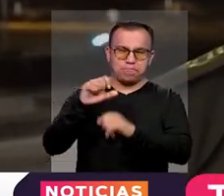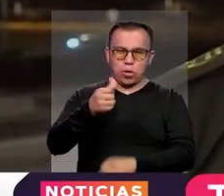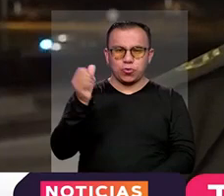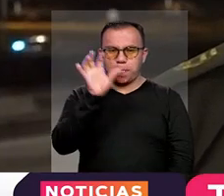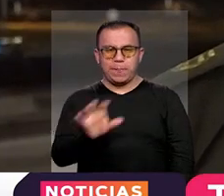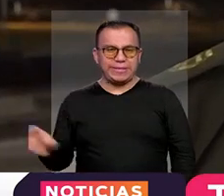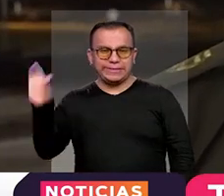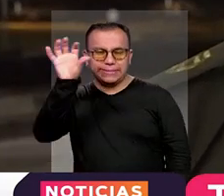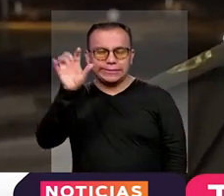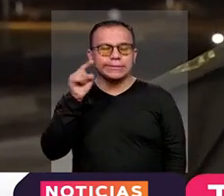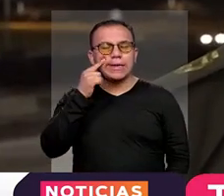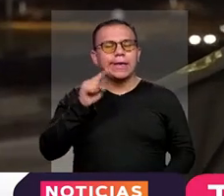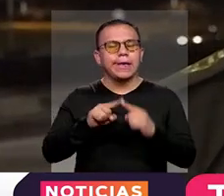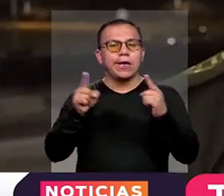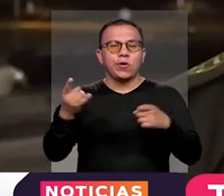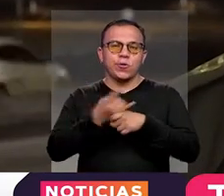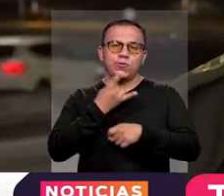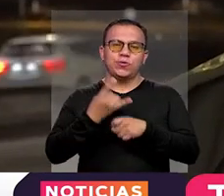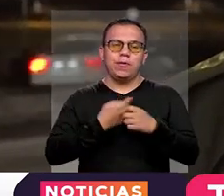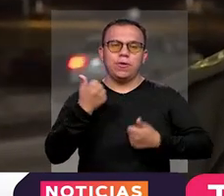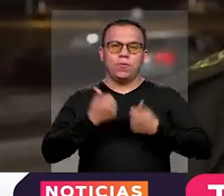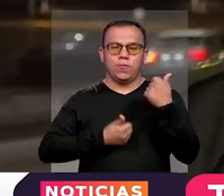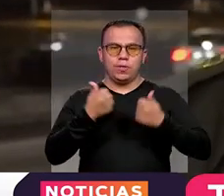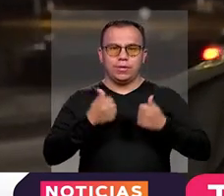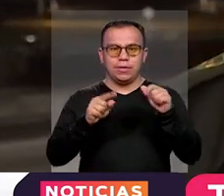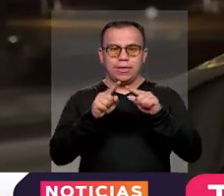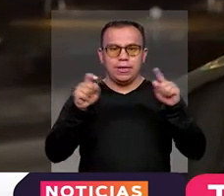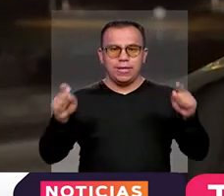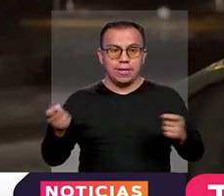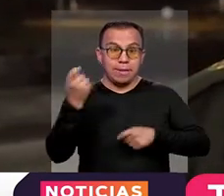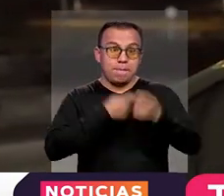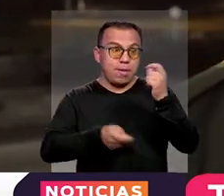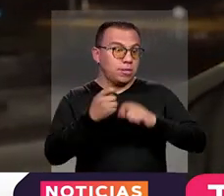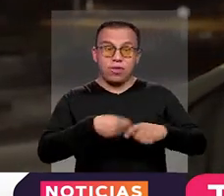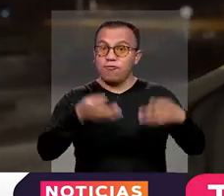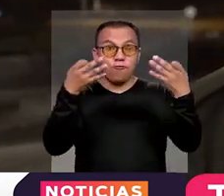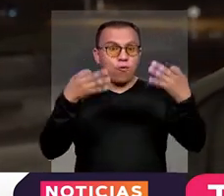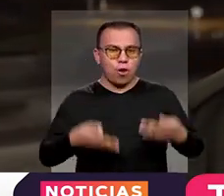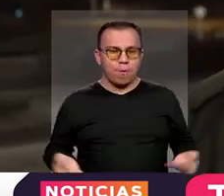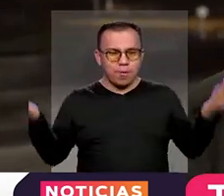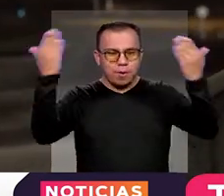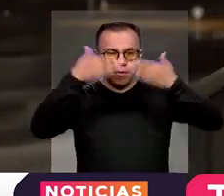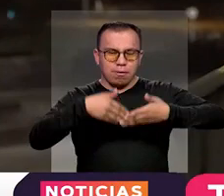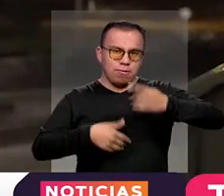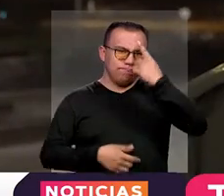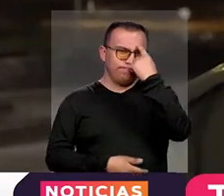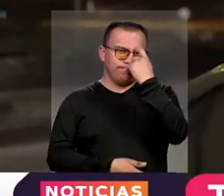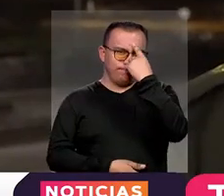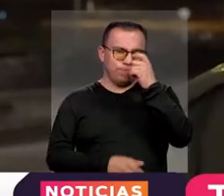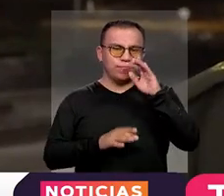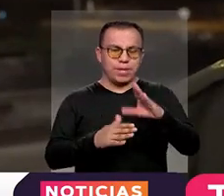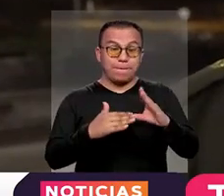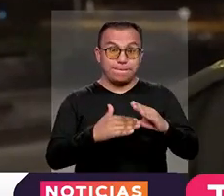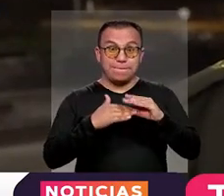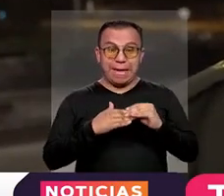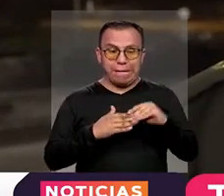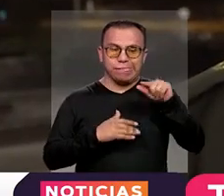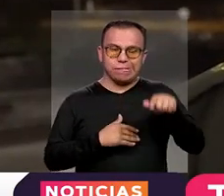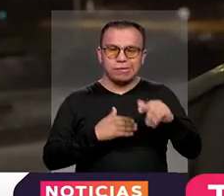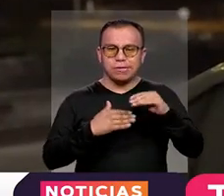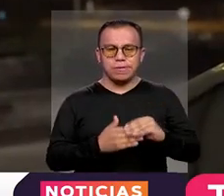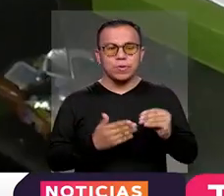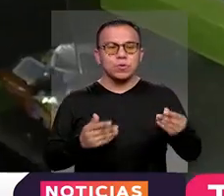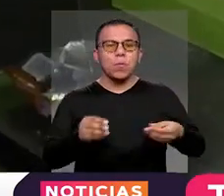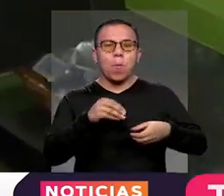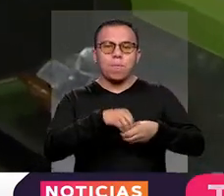cual utilizaba la modalidad de ventas informales para camuflar en panes